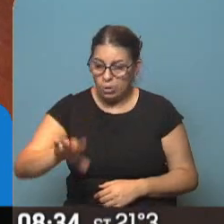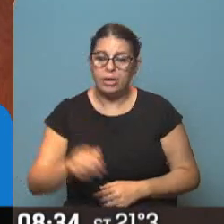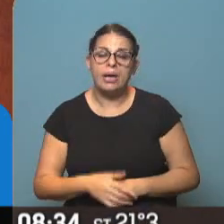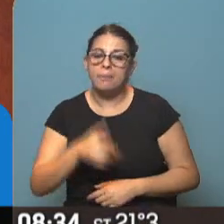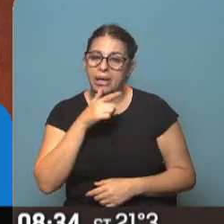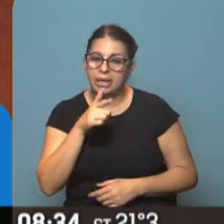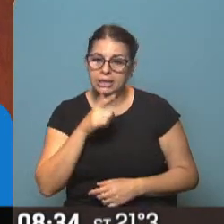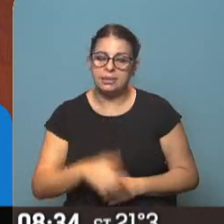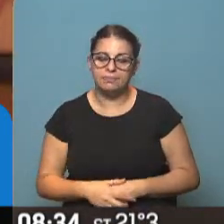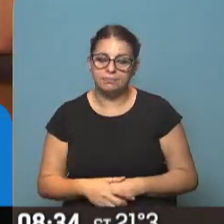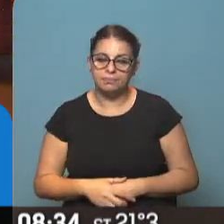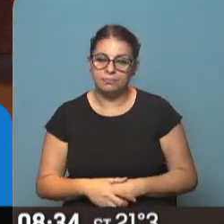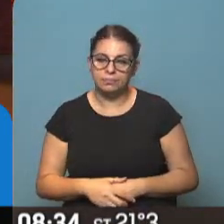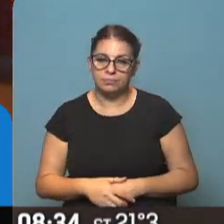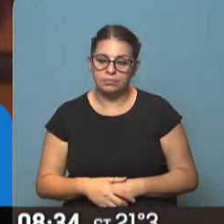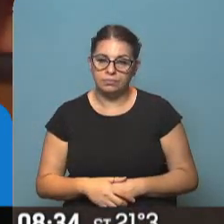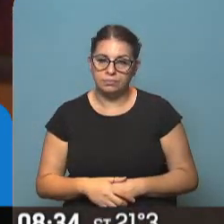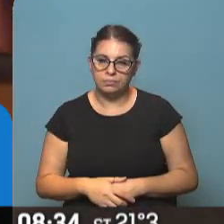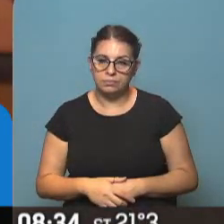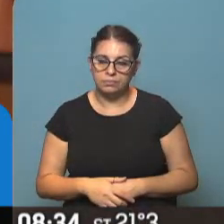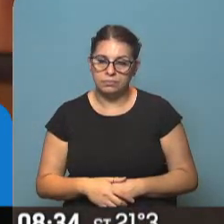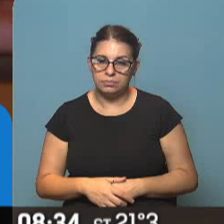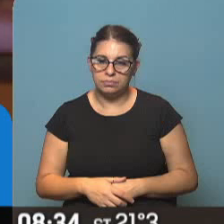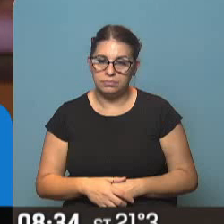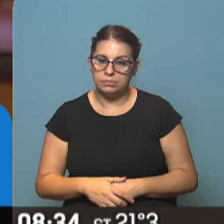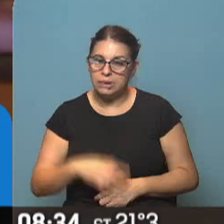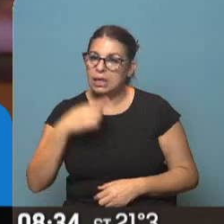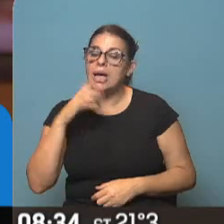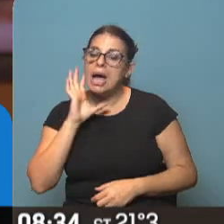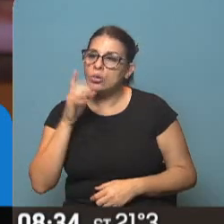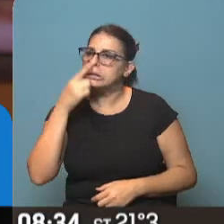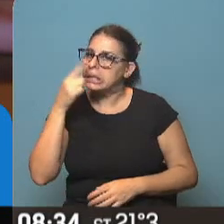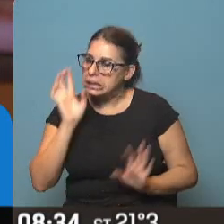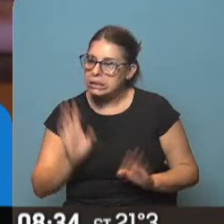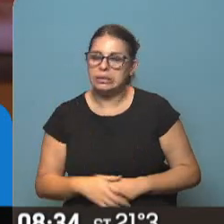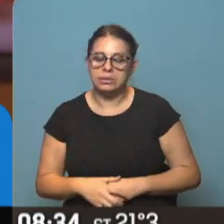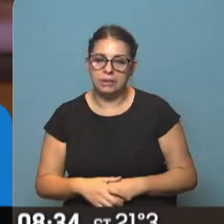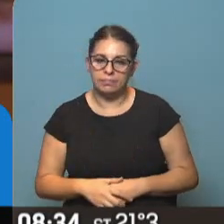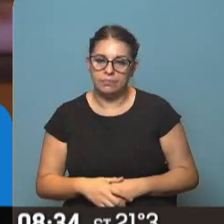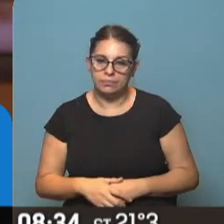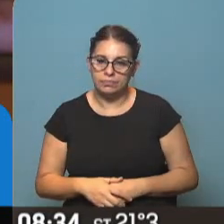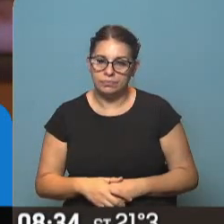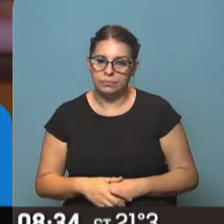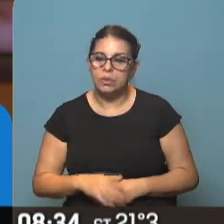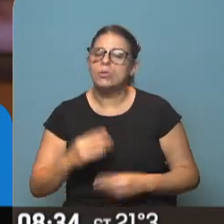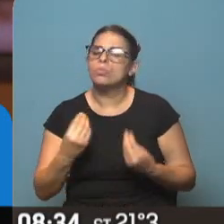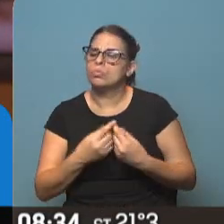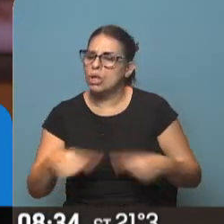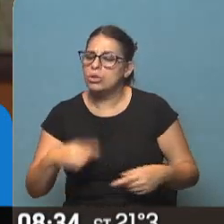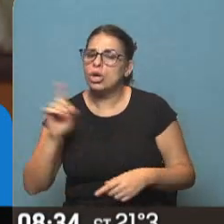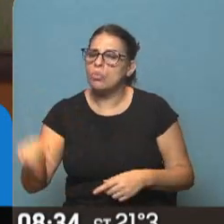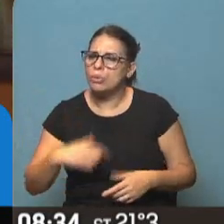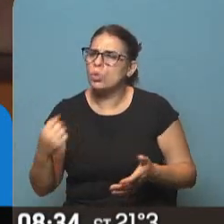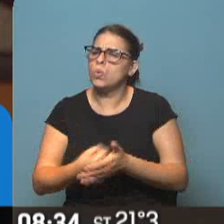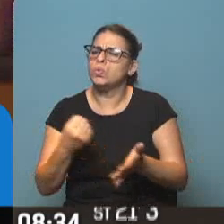que ha pasado un fenómeno muy interesante una una acumulación producto de las luchas de